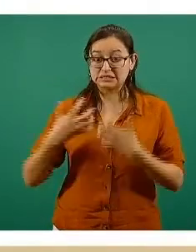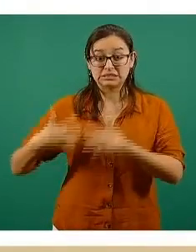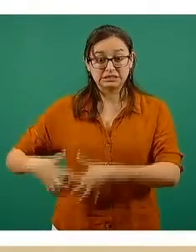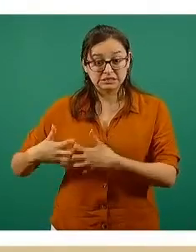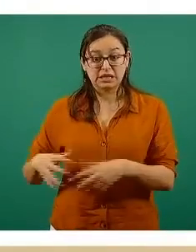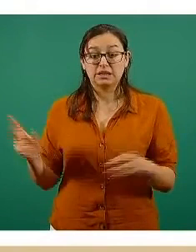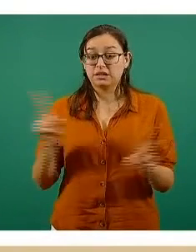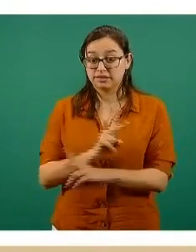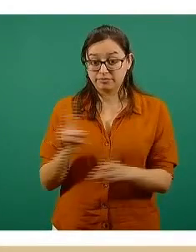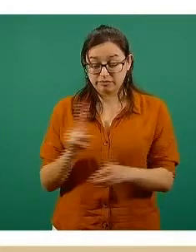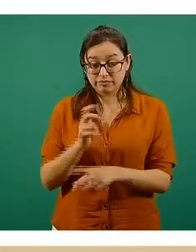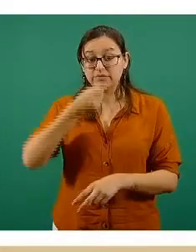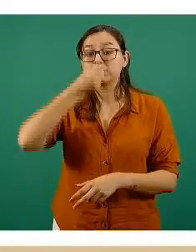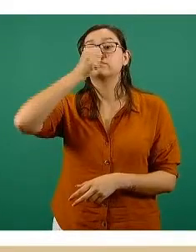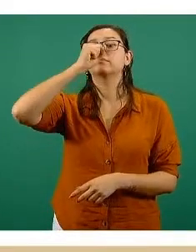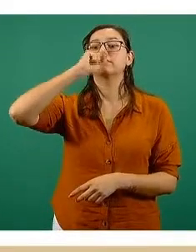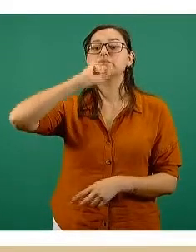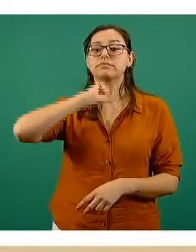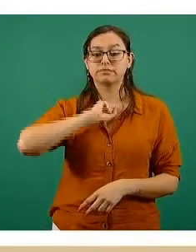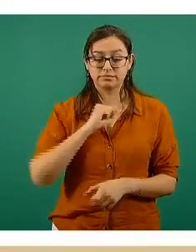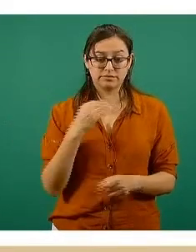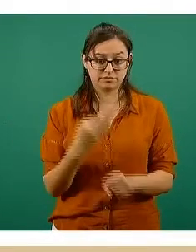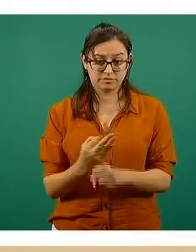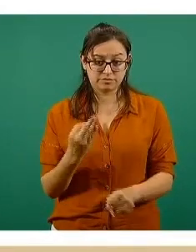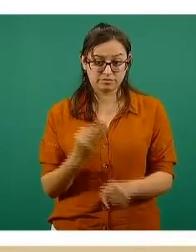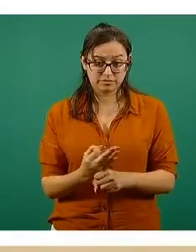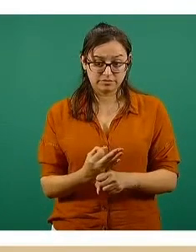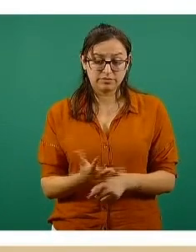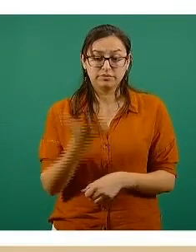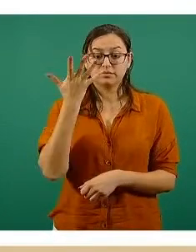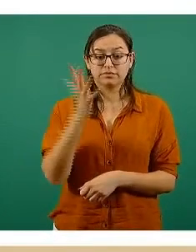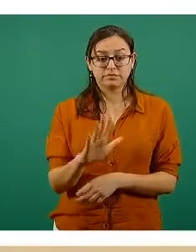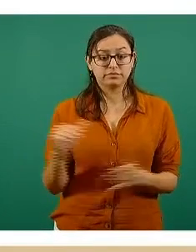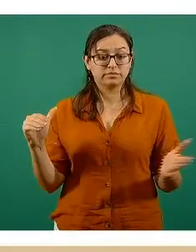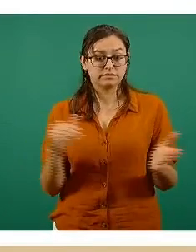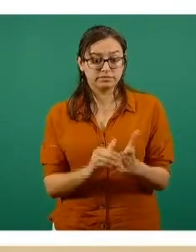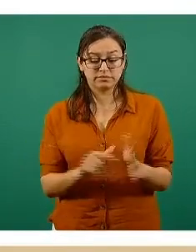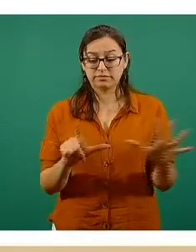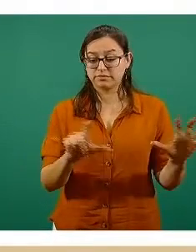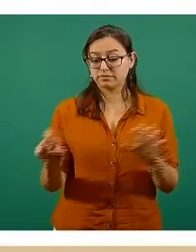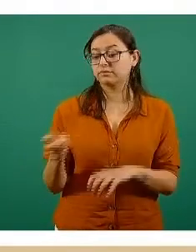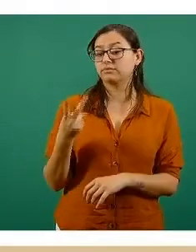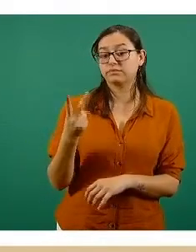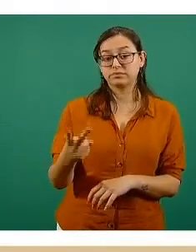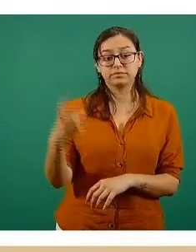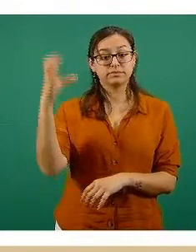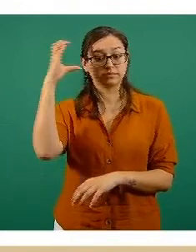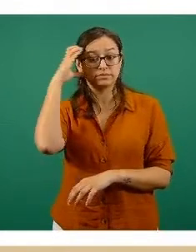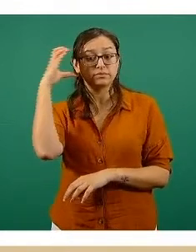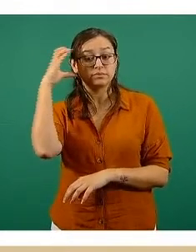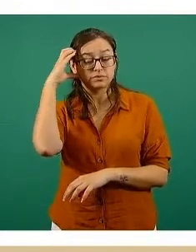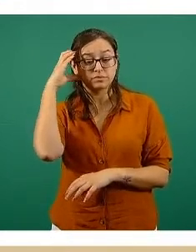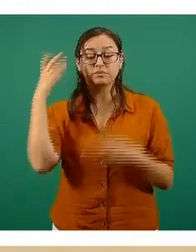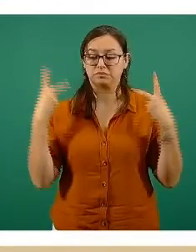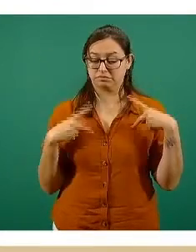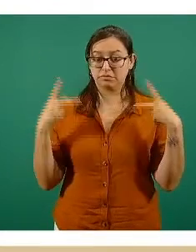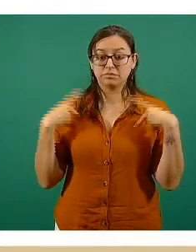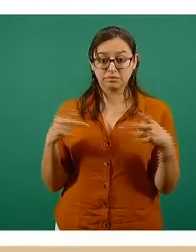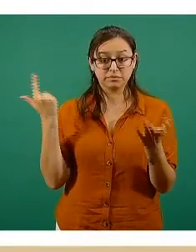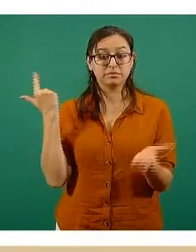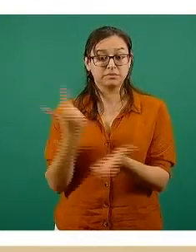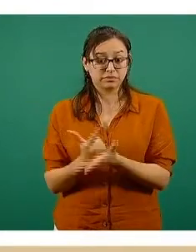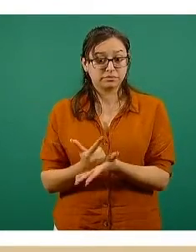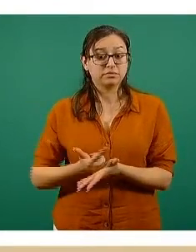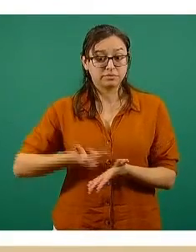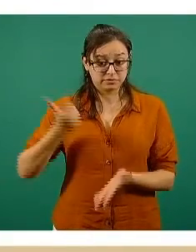A nivel nacional contamos actualmente con 10,702 camas para atender a este tipo de pacientes.